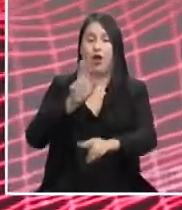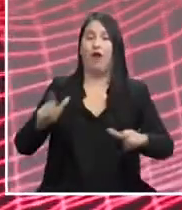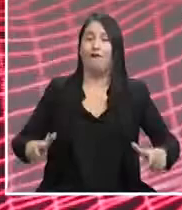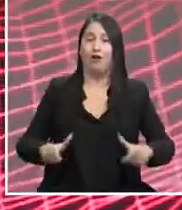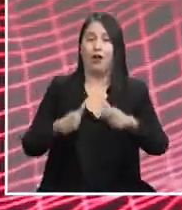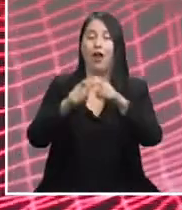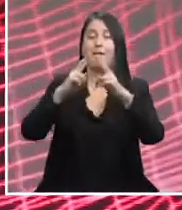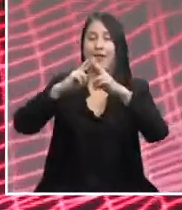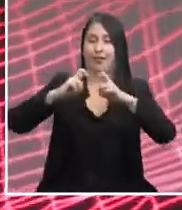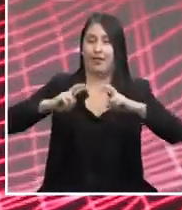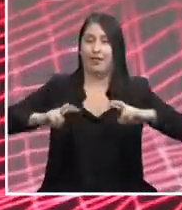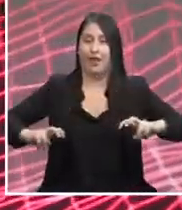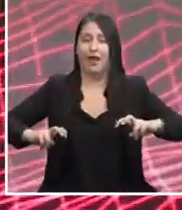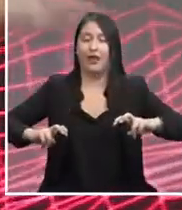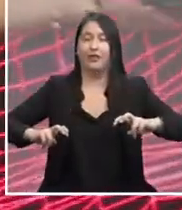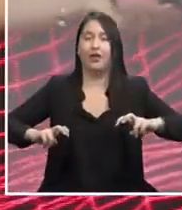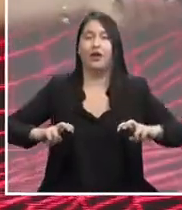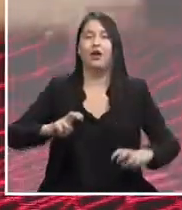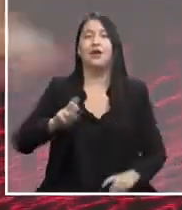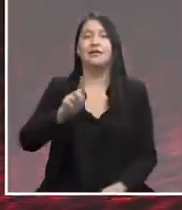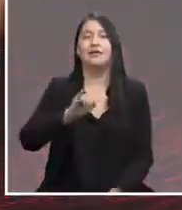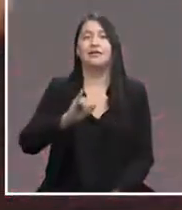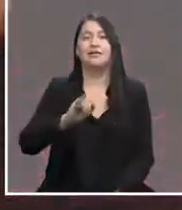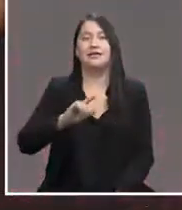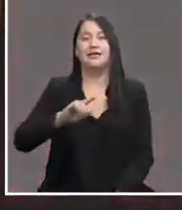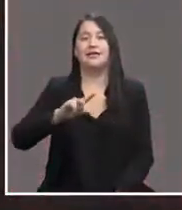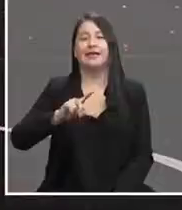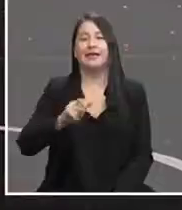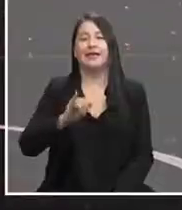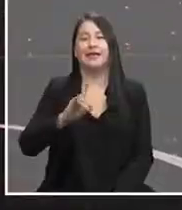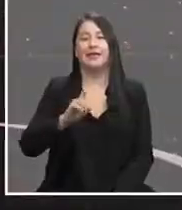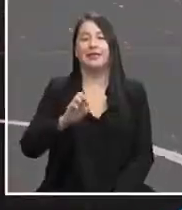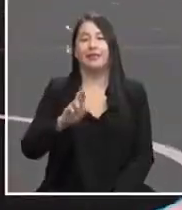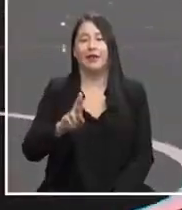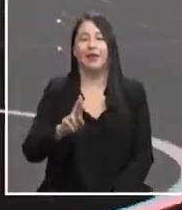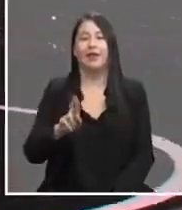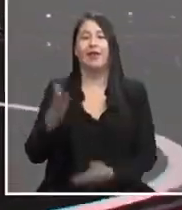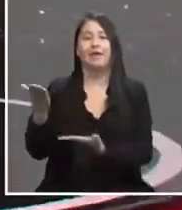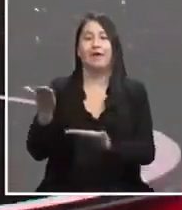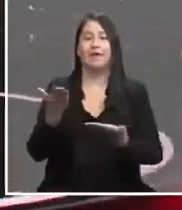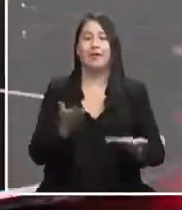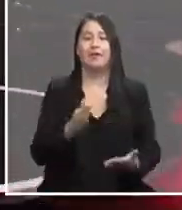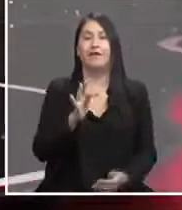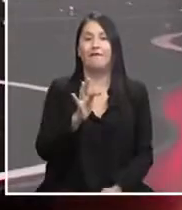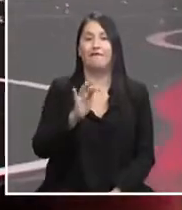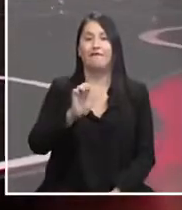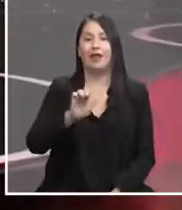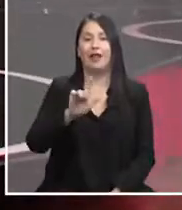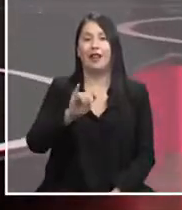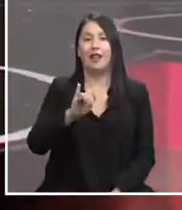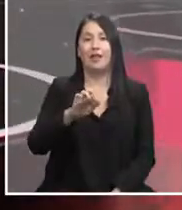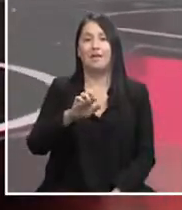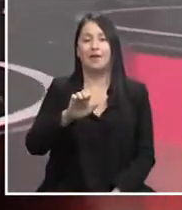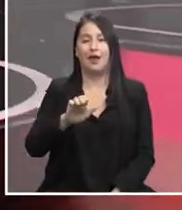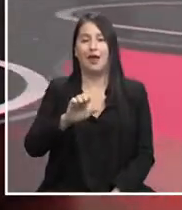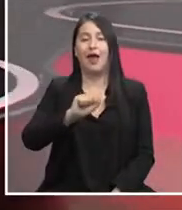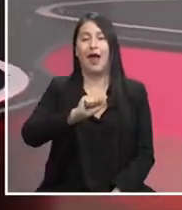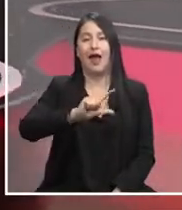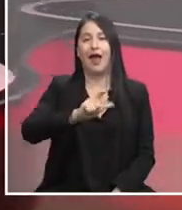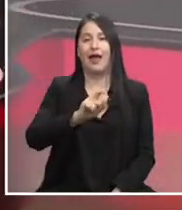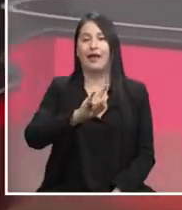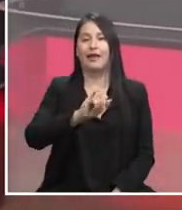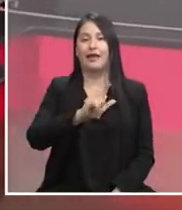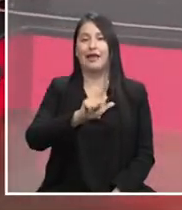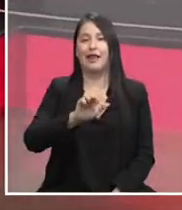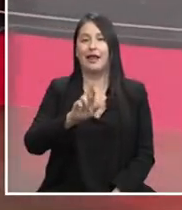e investigador de SIGIDEN. Le damos la bienvenida a Felipe Aguilera, que nos acompaña aquí en el estudio de Congreso